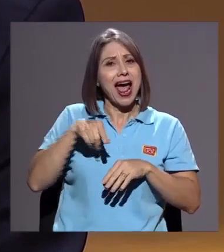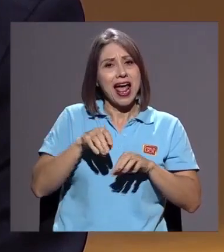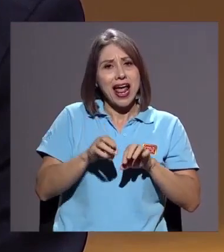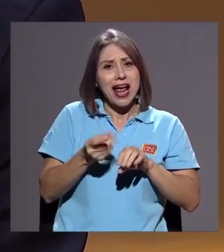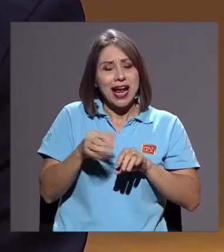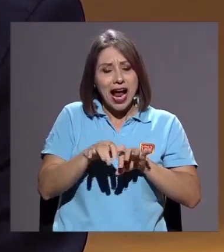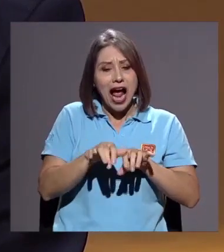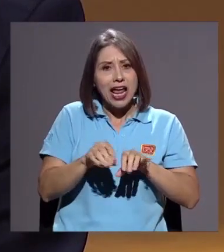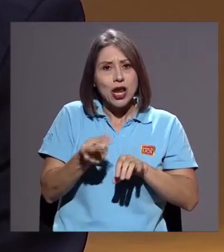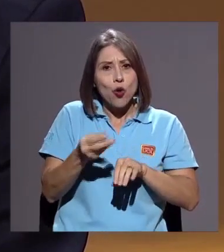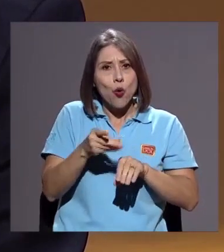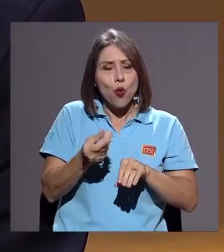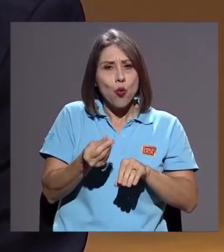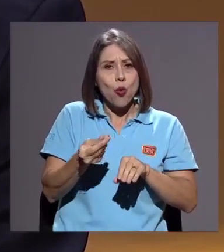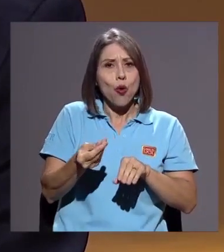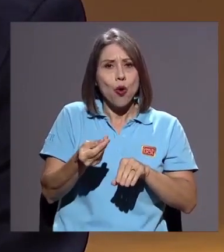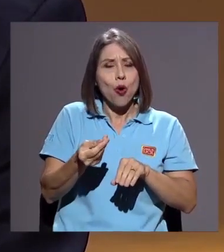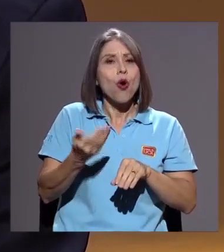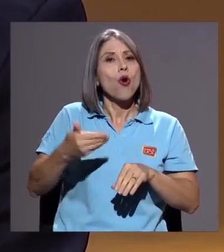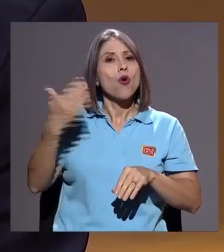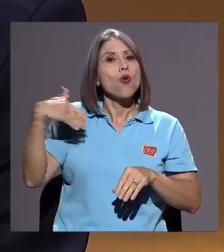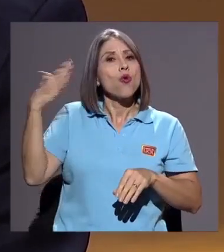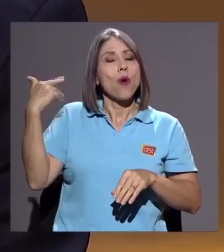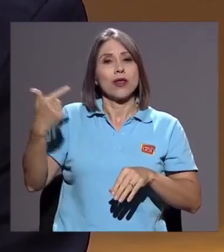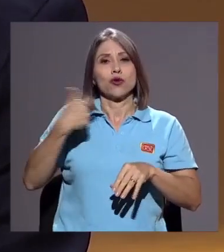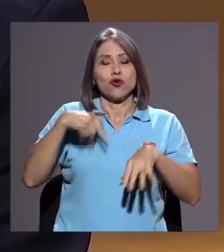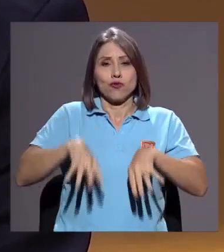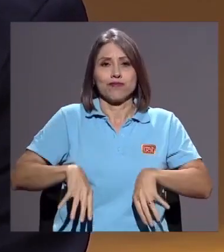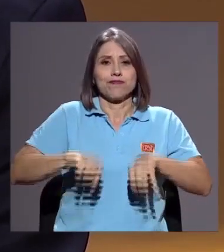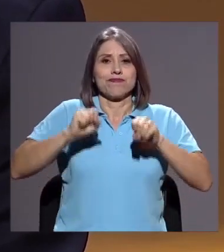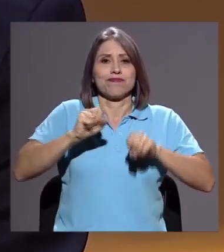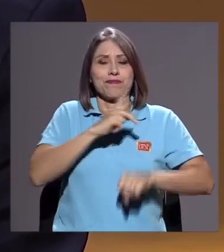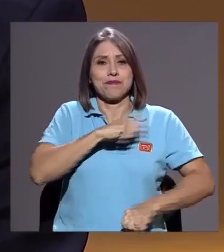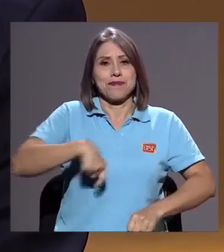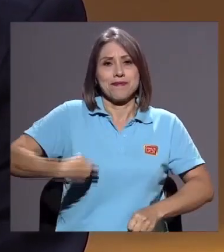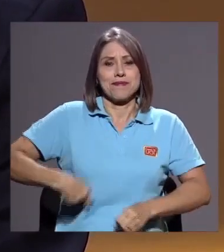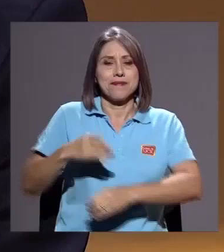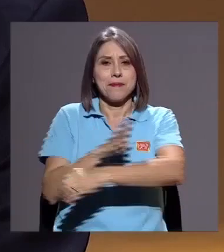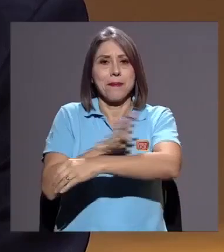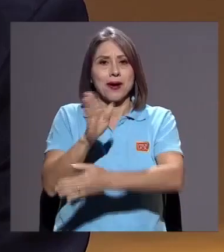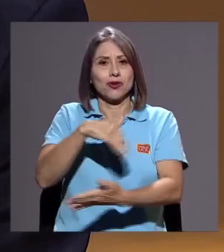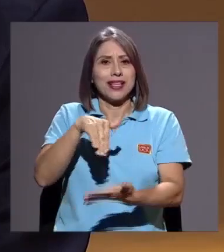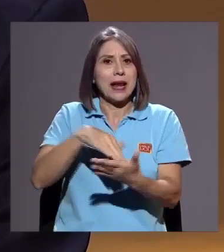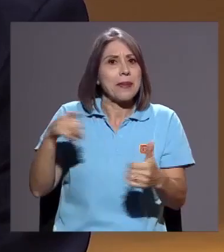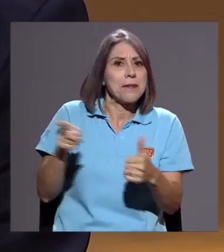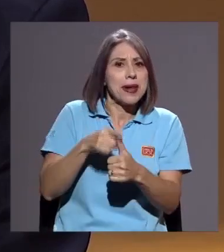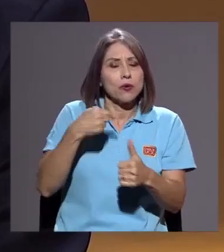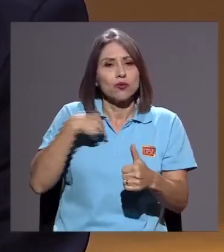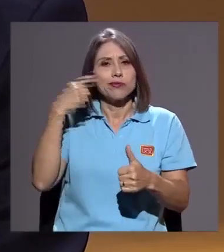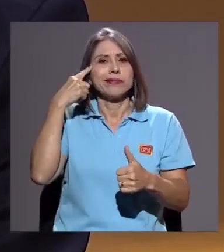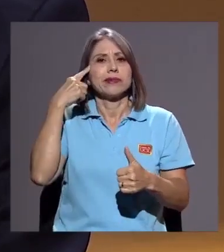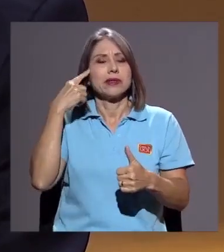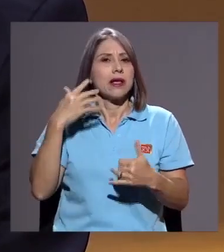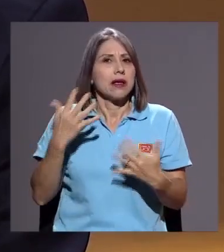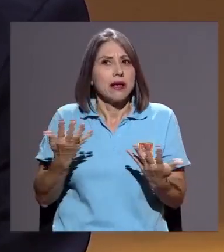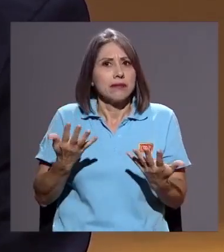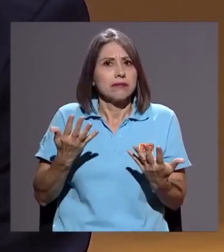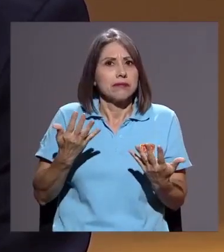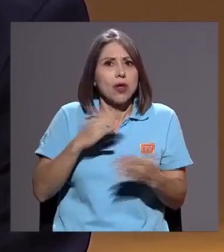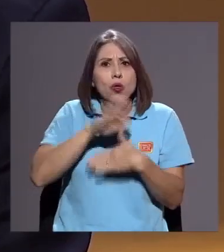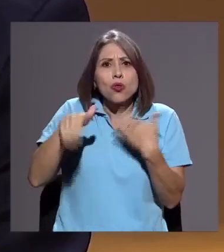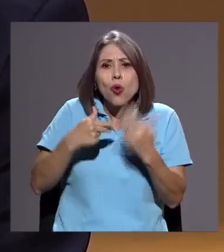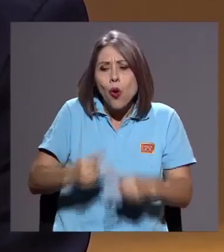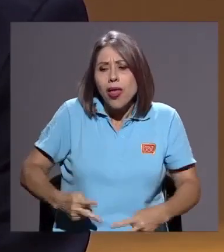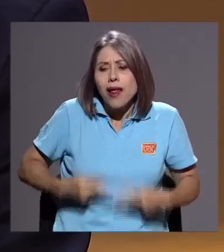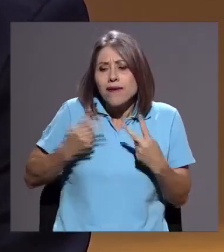cuando a mí me tocó asumir la presidencia del Banco Central, y yo lo primero que pensé fue en toda la vida que habíamos